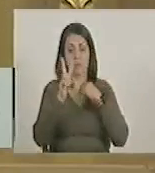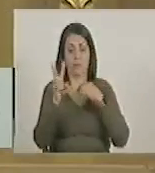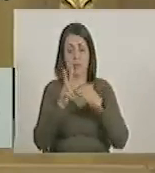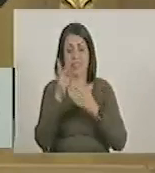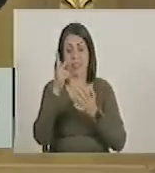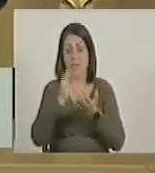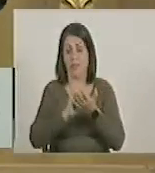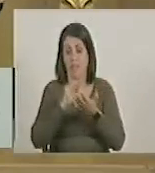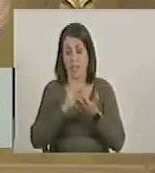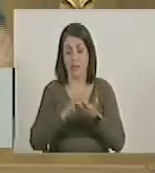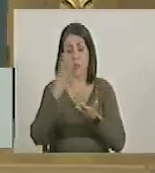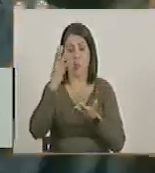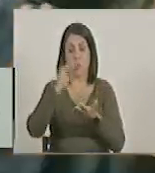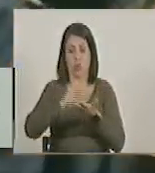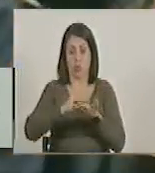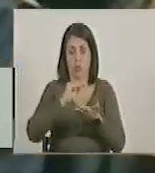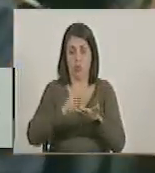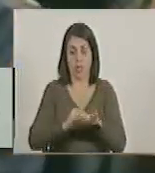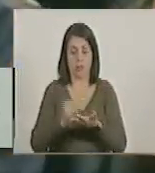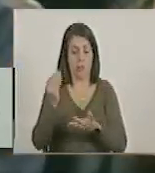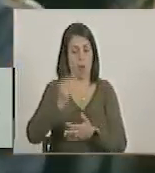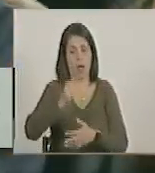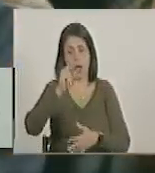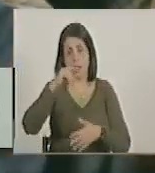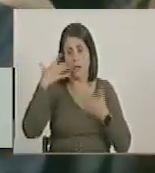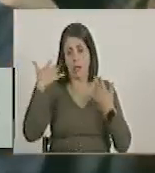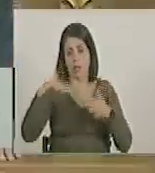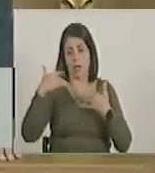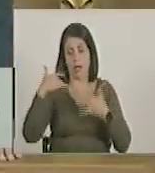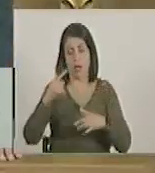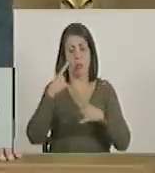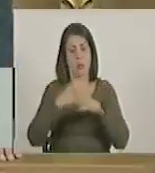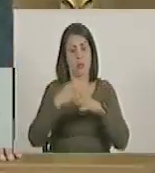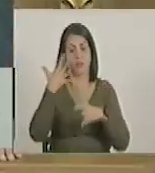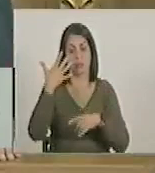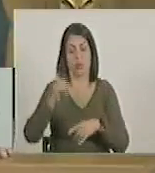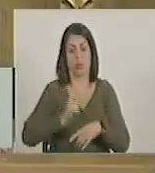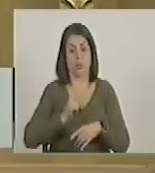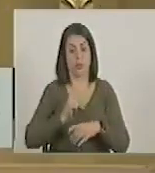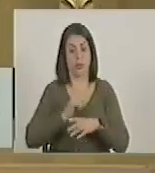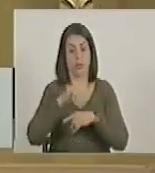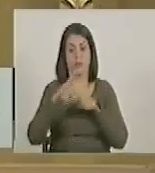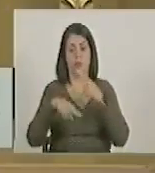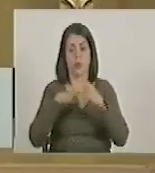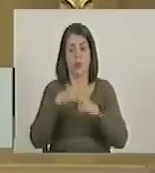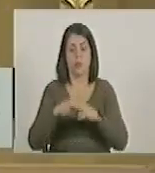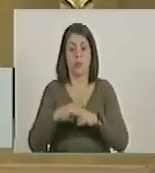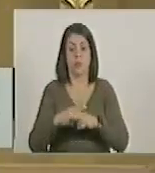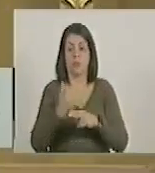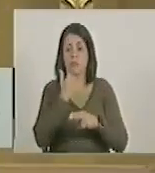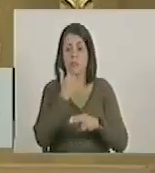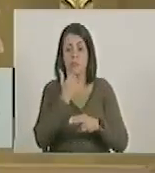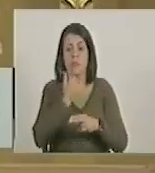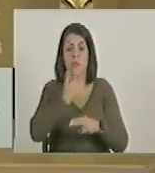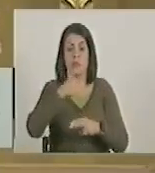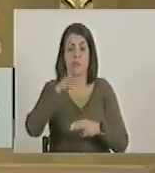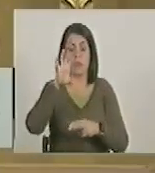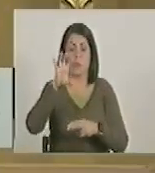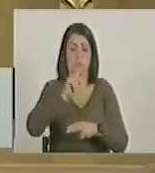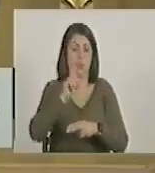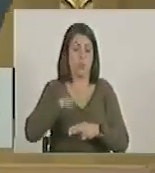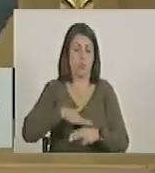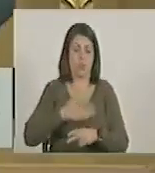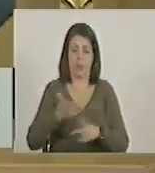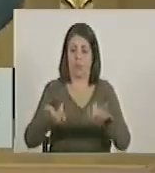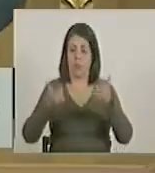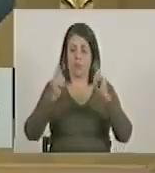triplican, cuadruplican o multiplican por 5 los de cualquier puerto cercano a nuestro país. Eso nosotros no lo